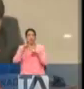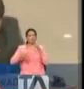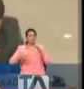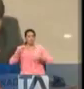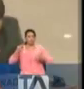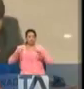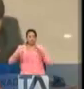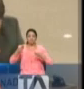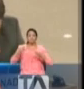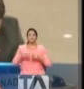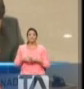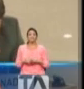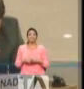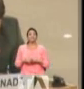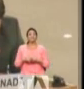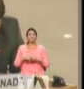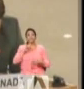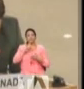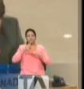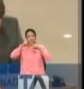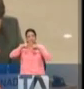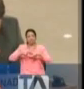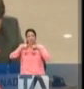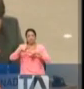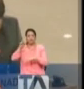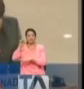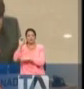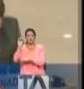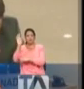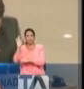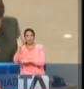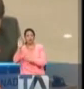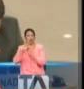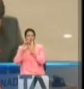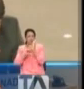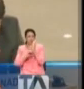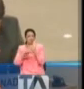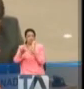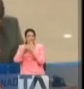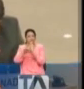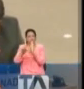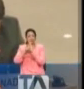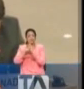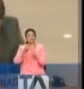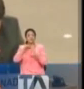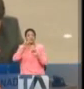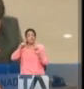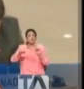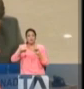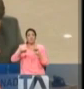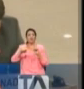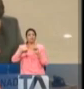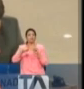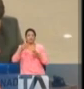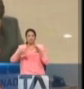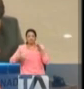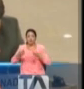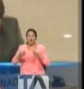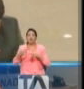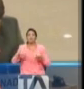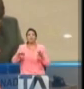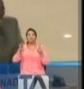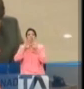judicial. Revisar el artículo 109.7 del Código Orgánico del Sistema Judicial para garantizar la